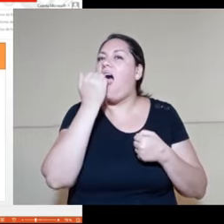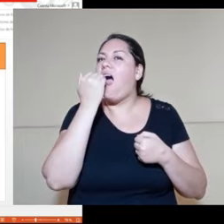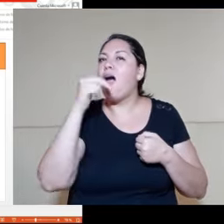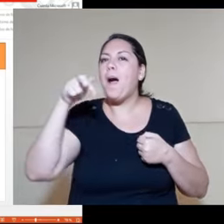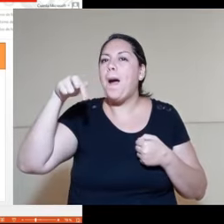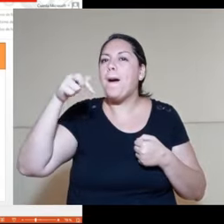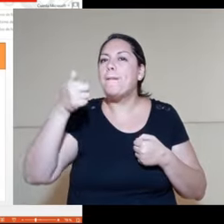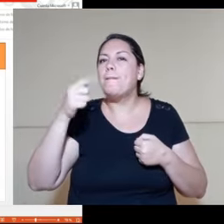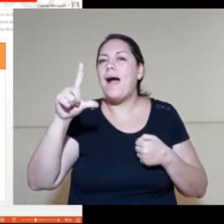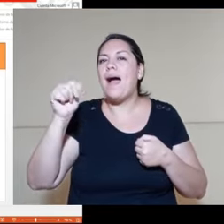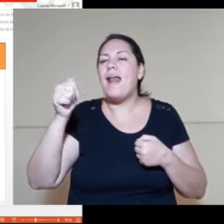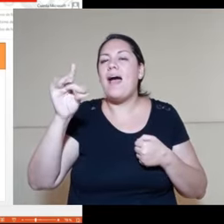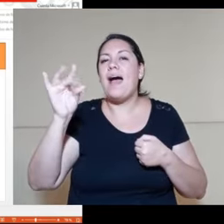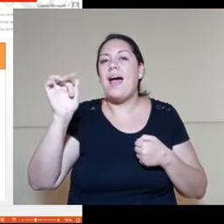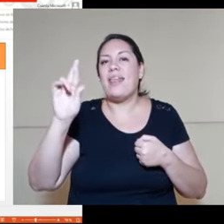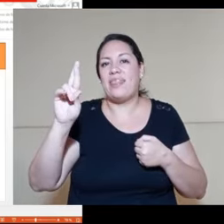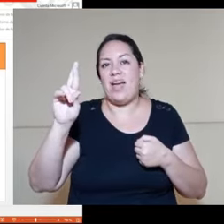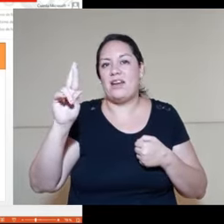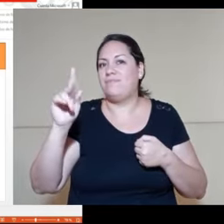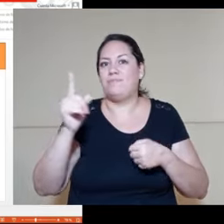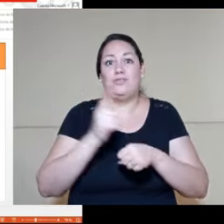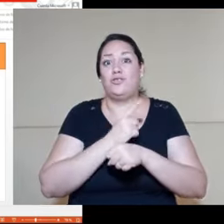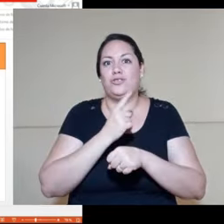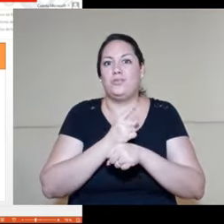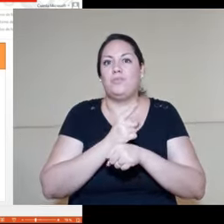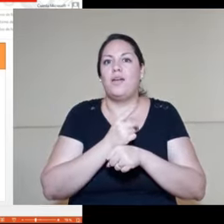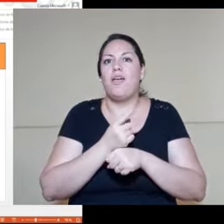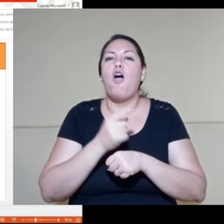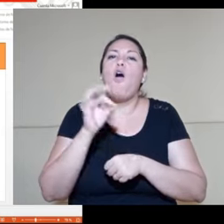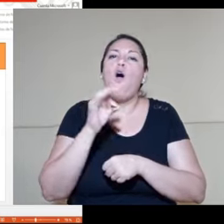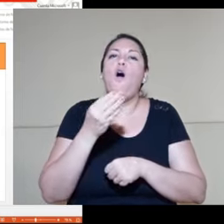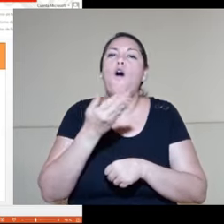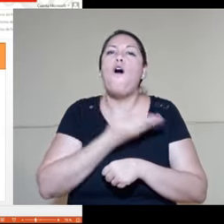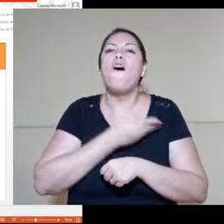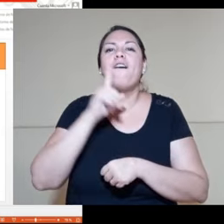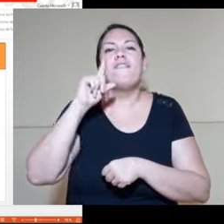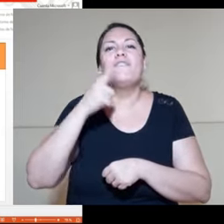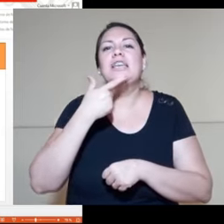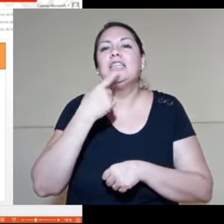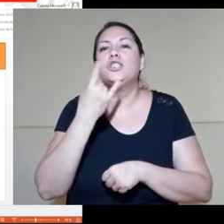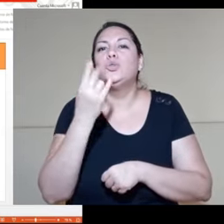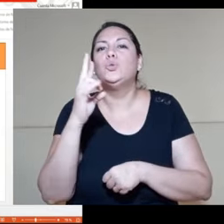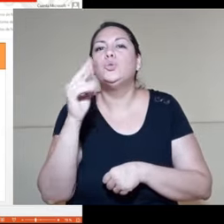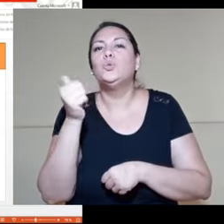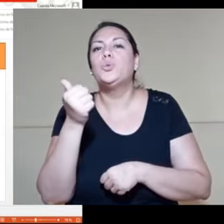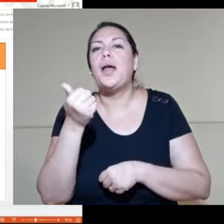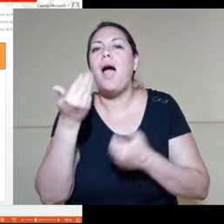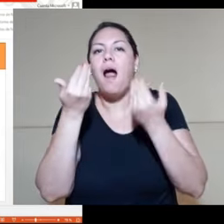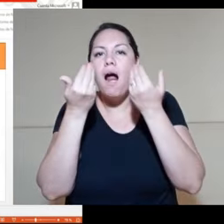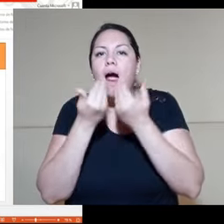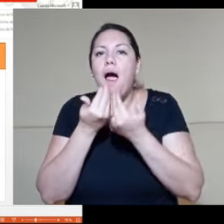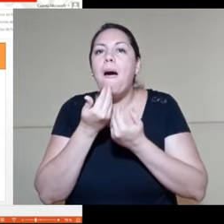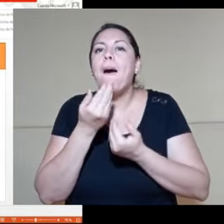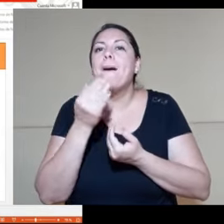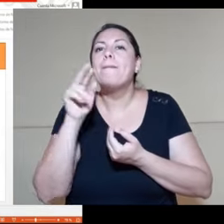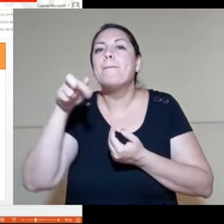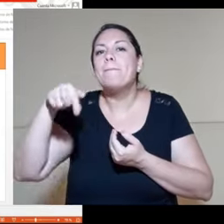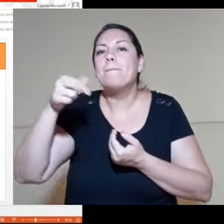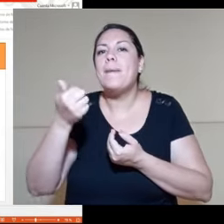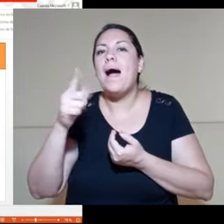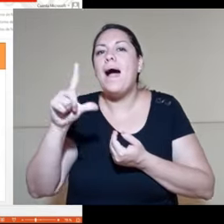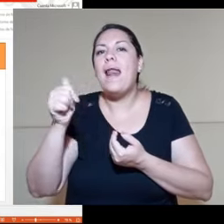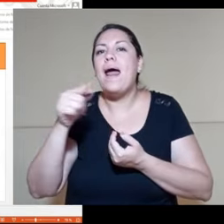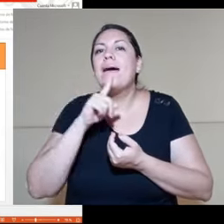el cierre de lo que sería el paladar. Por eso algunos nacen con labio leporino o fisura que se llama alveolo palatina.